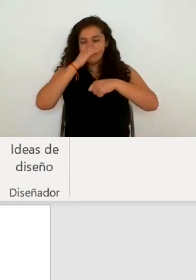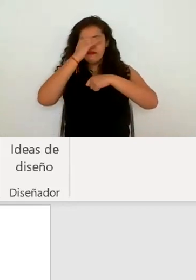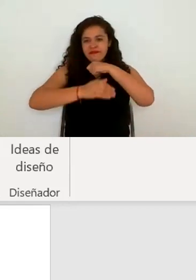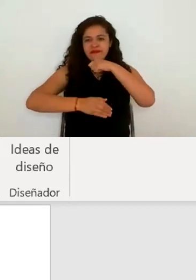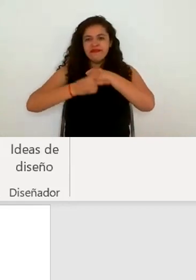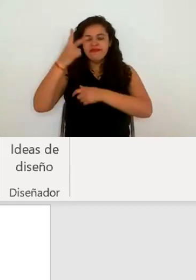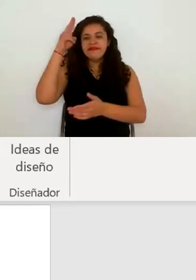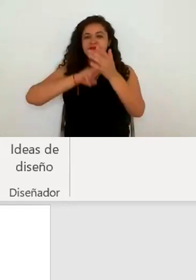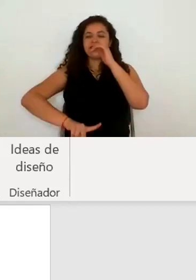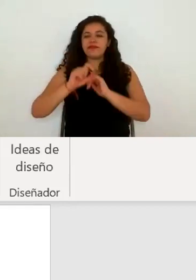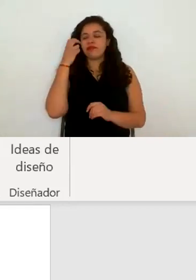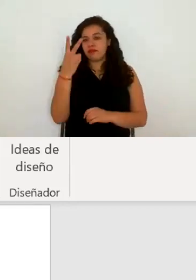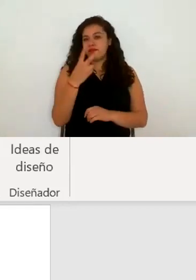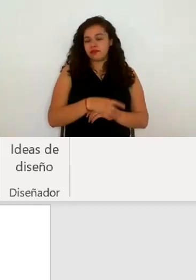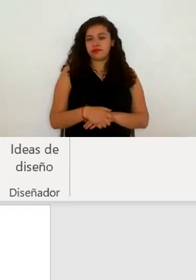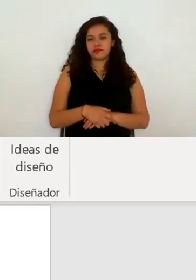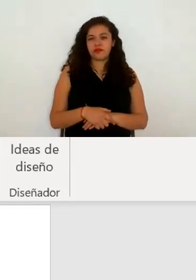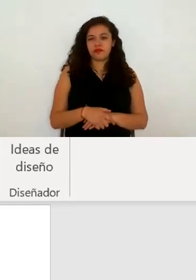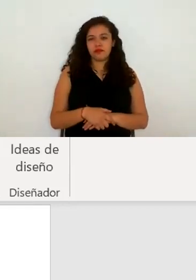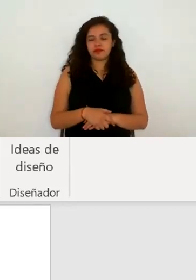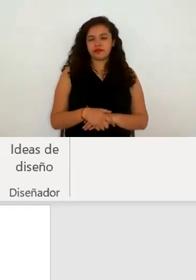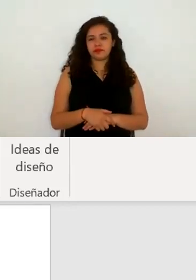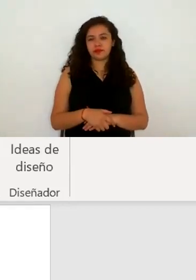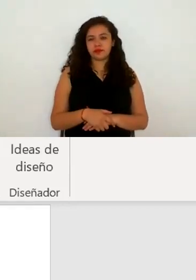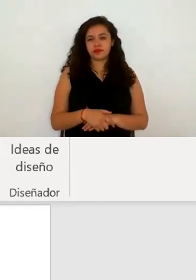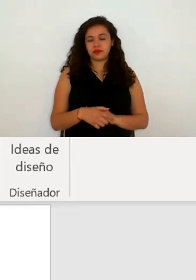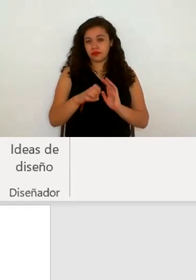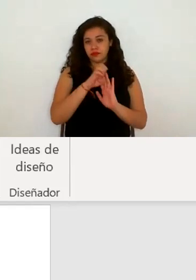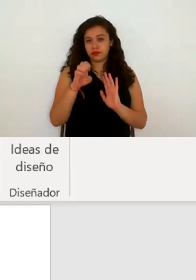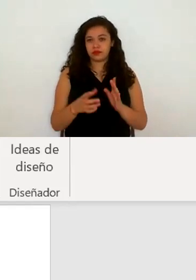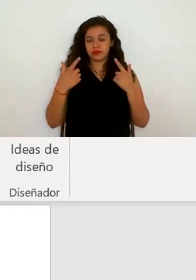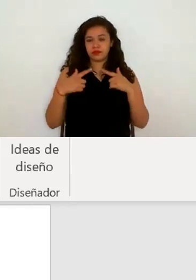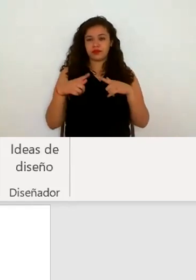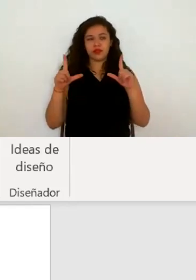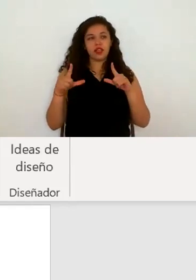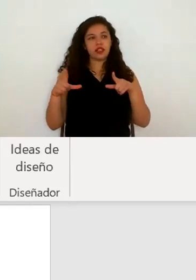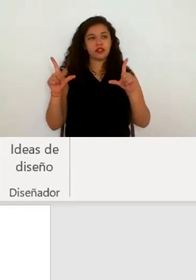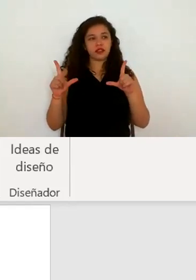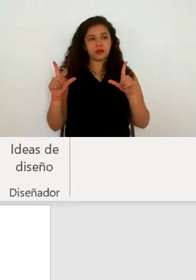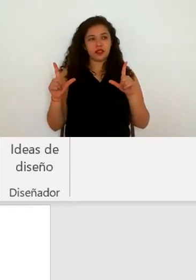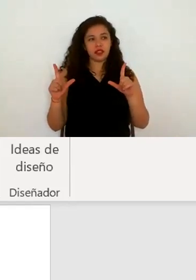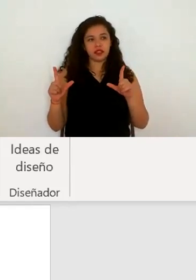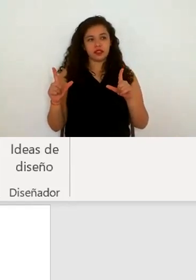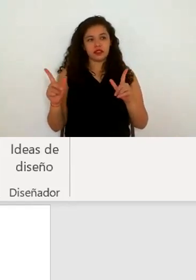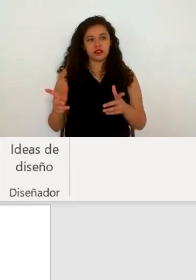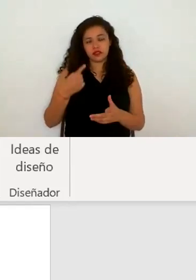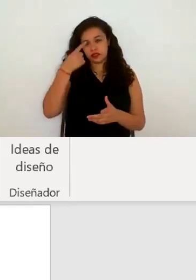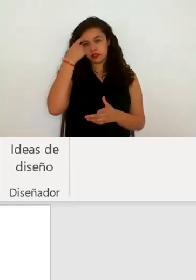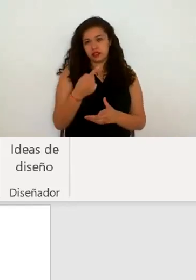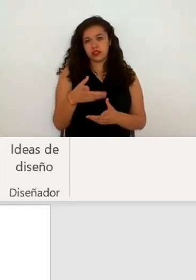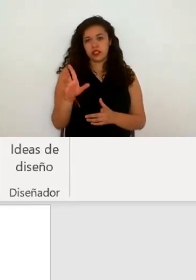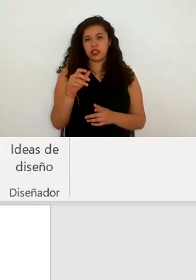el 2022. Ejemplo aquí, este está abierto y creo que nada más uno está abierto.